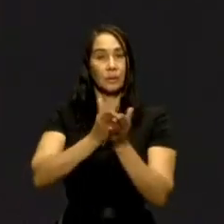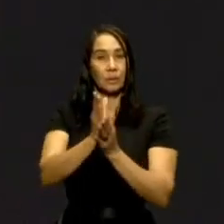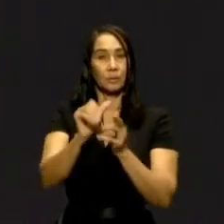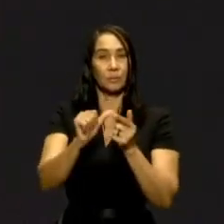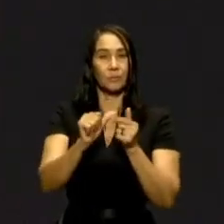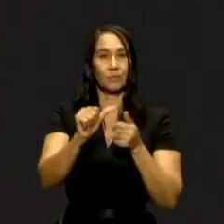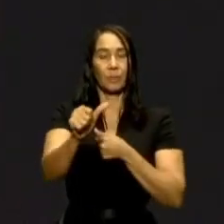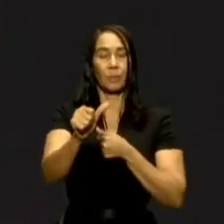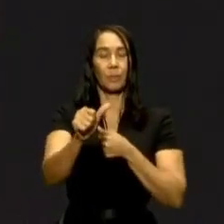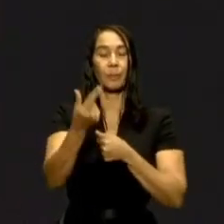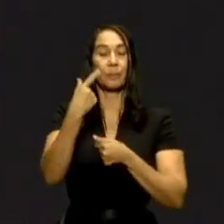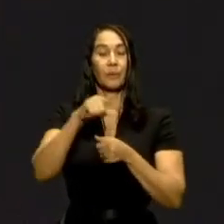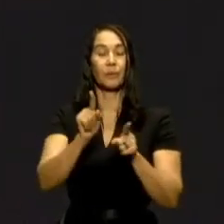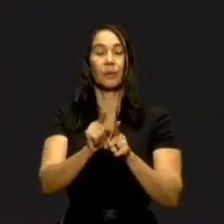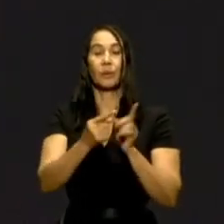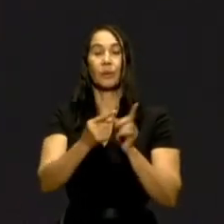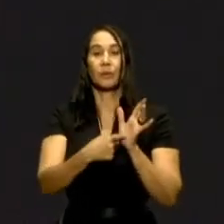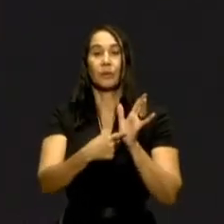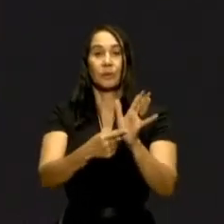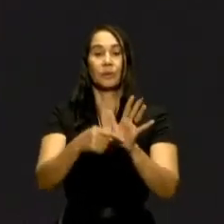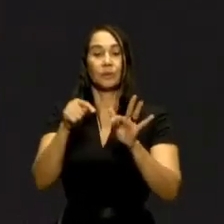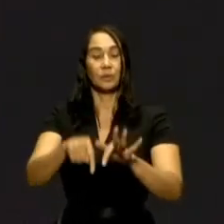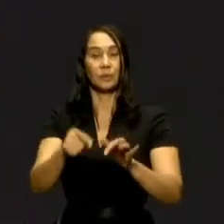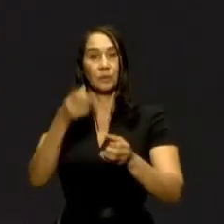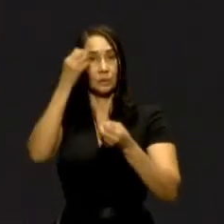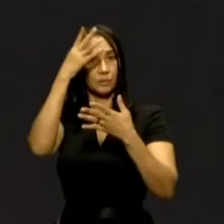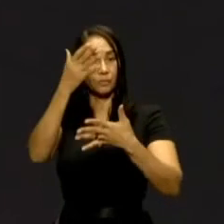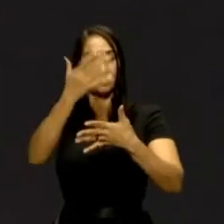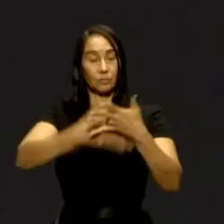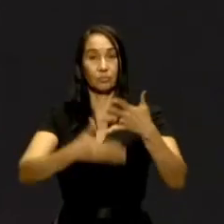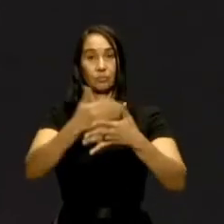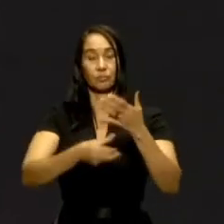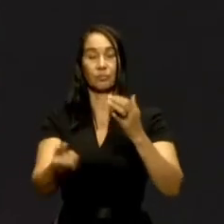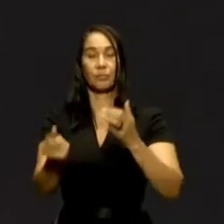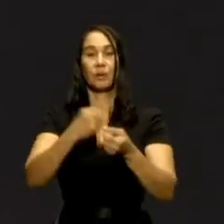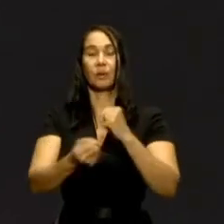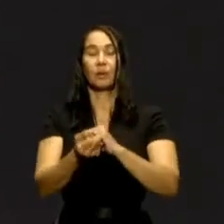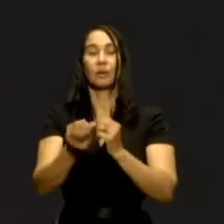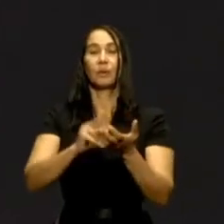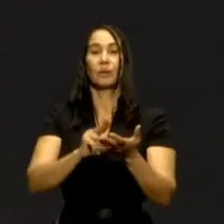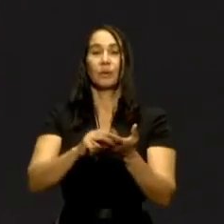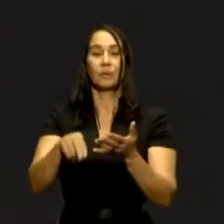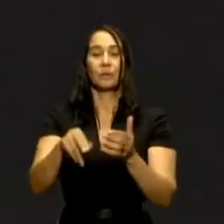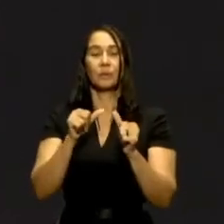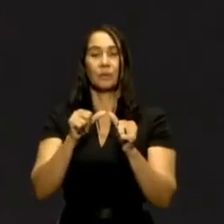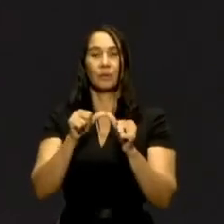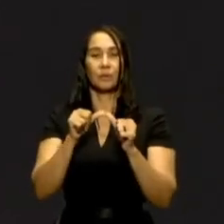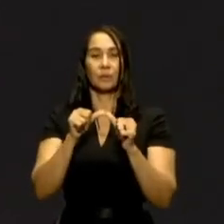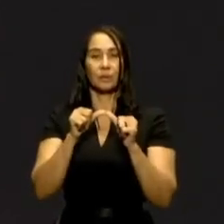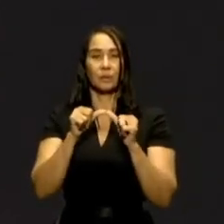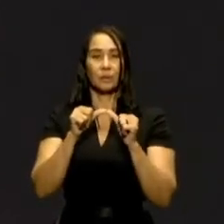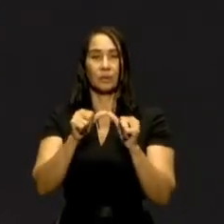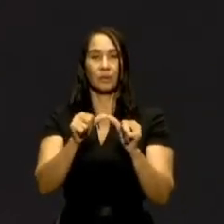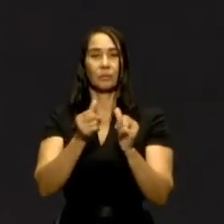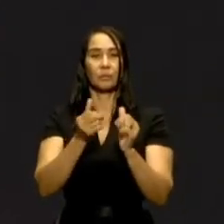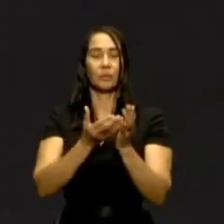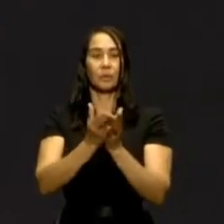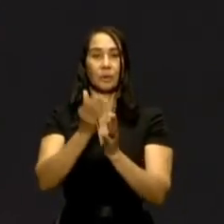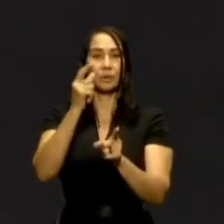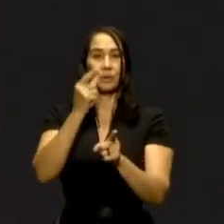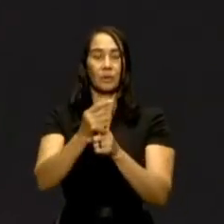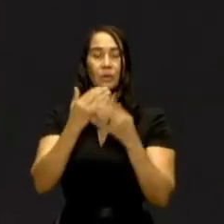largo, pero tal y como se refleja en este informe de PISA 2022, estamos en la senda correcta.